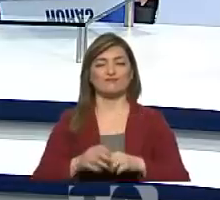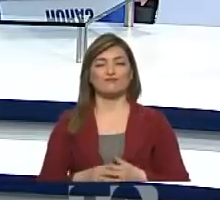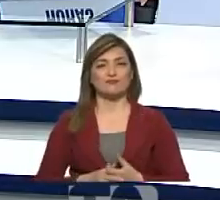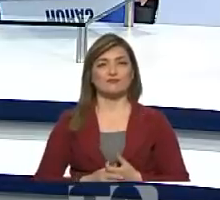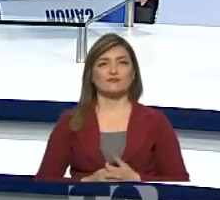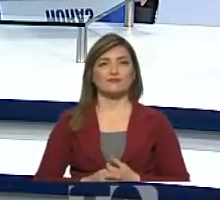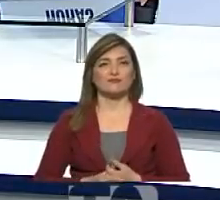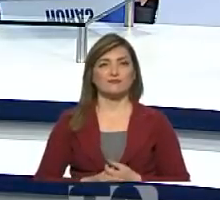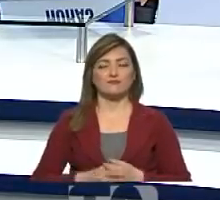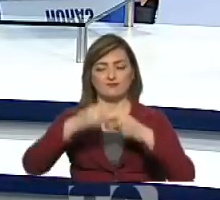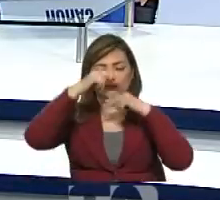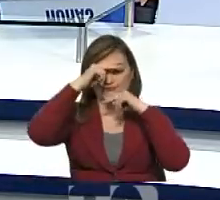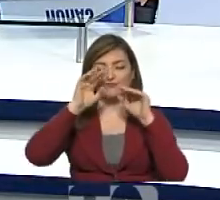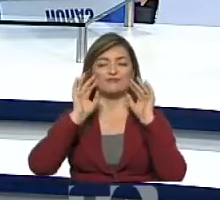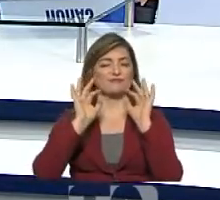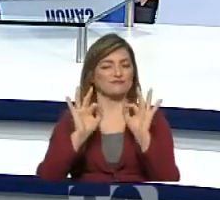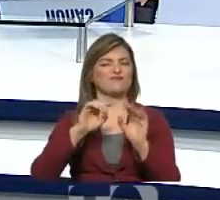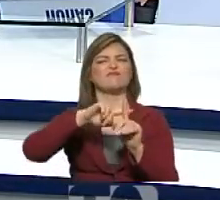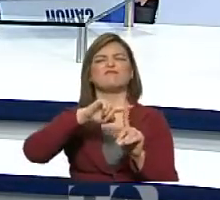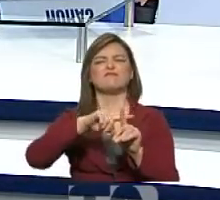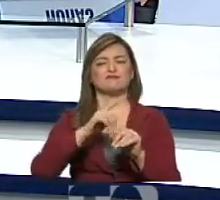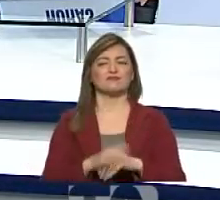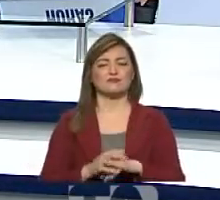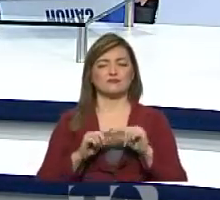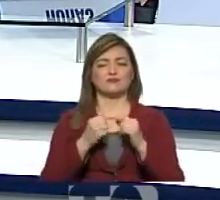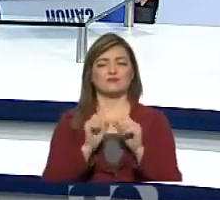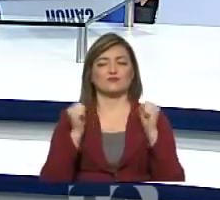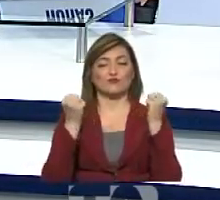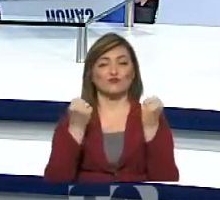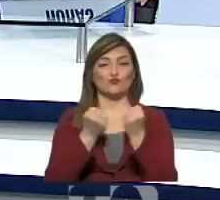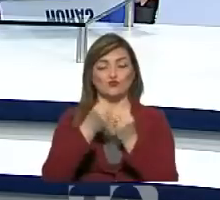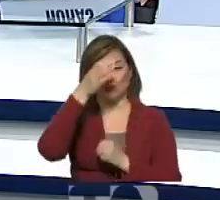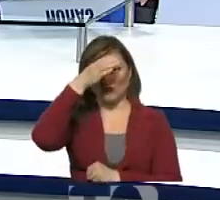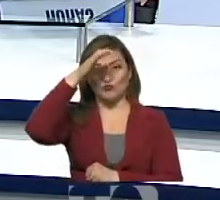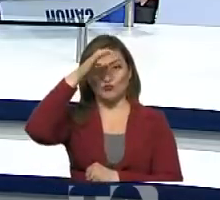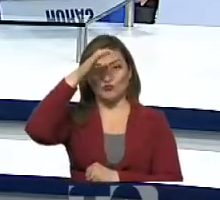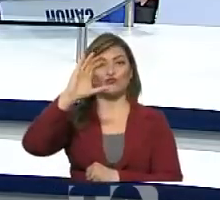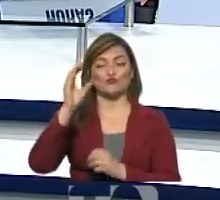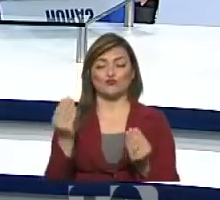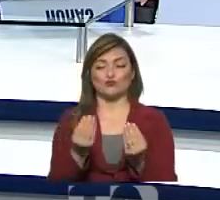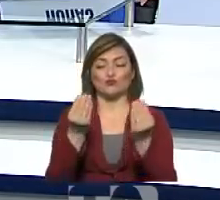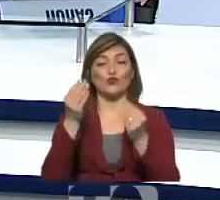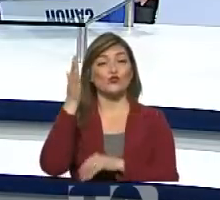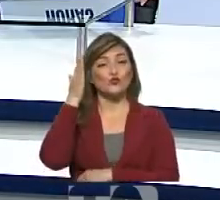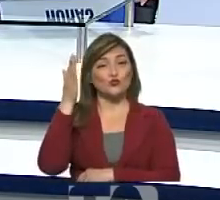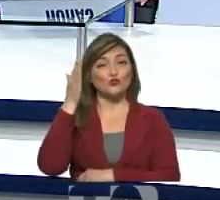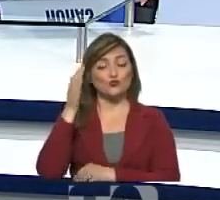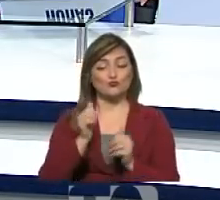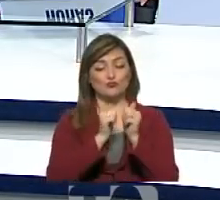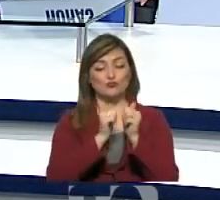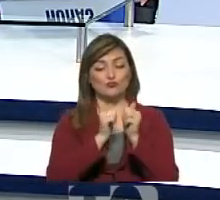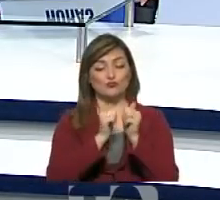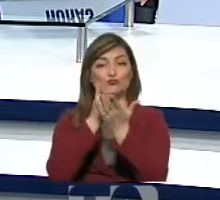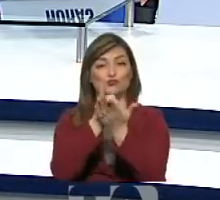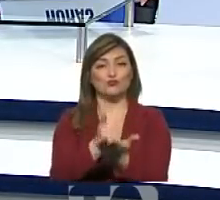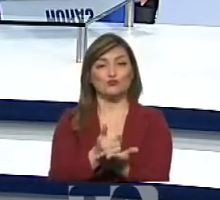Y a propósito de buenas noticias, les contamos a continuación que colectivos sociales, culturales y sobre todo jóvenes de Tulcán se unen para brindar